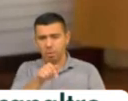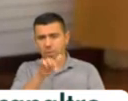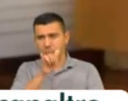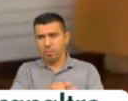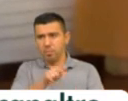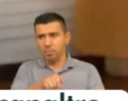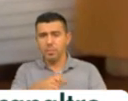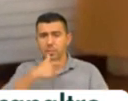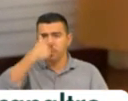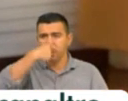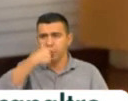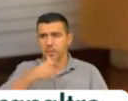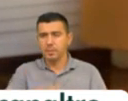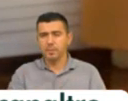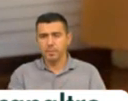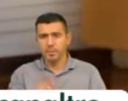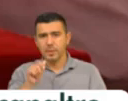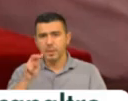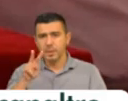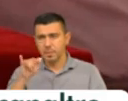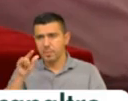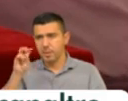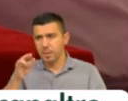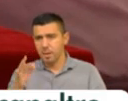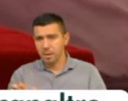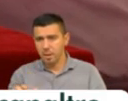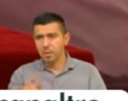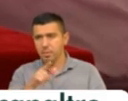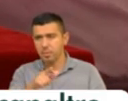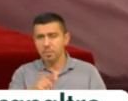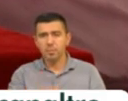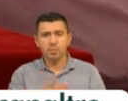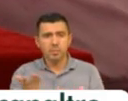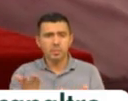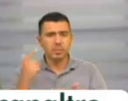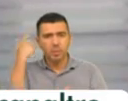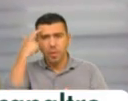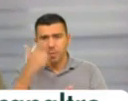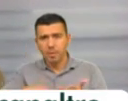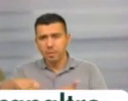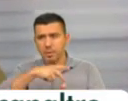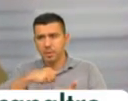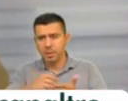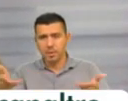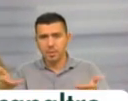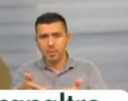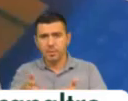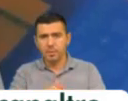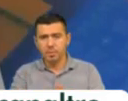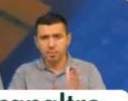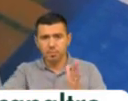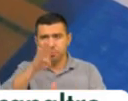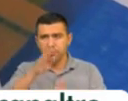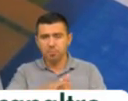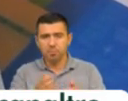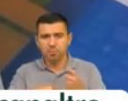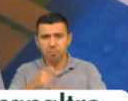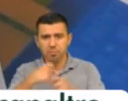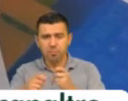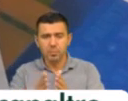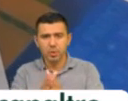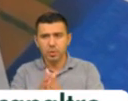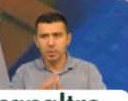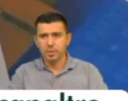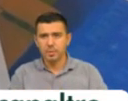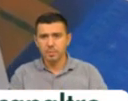Chucurí. Varios son los proyectos a desarrollar por parte de la Gobernación de Santander con el fin de contribuir con la productividad del cacao. Queremos